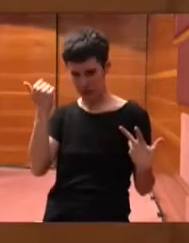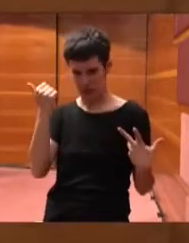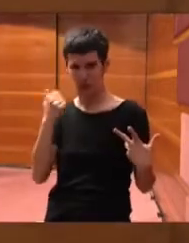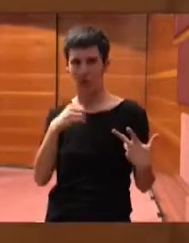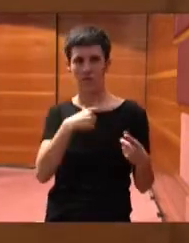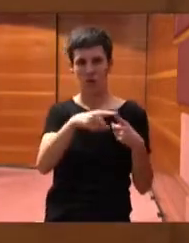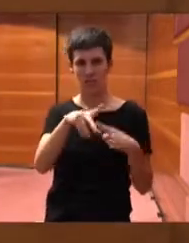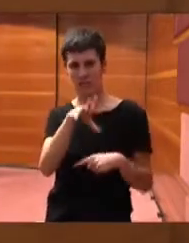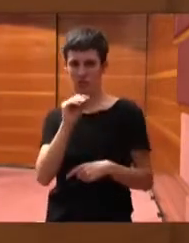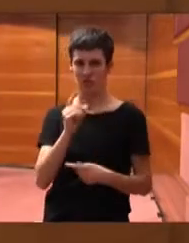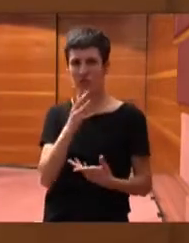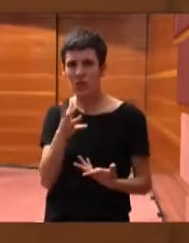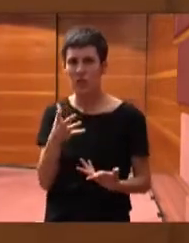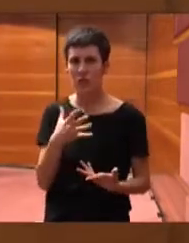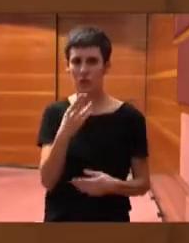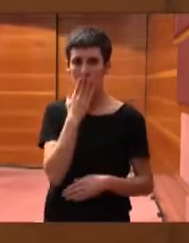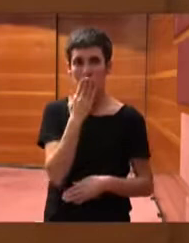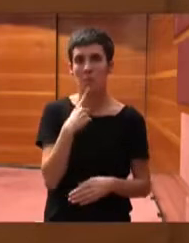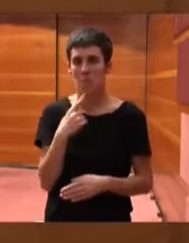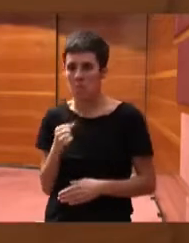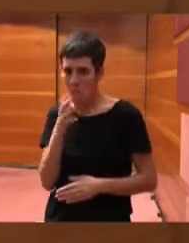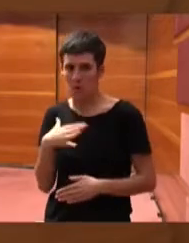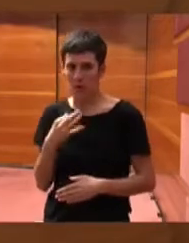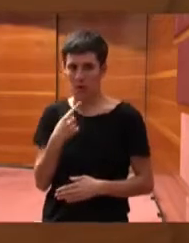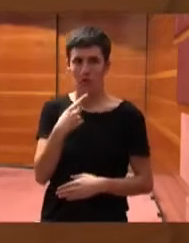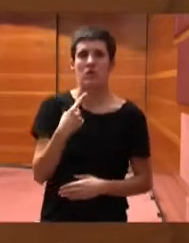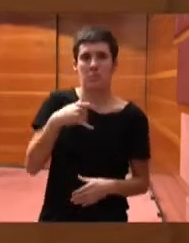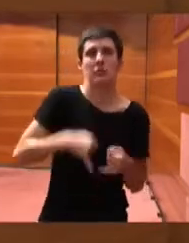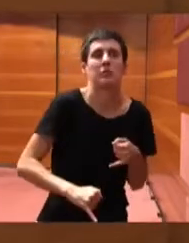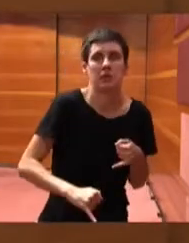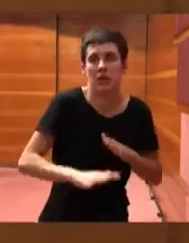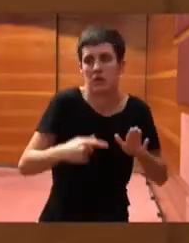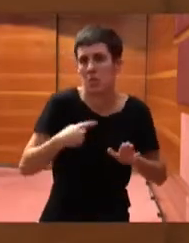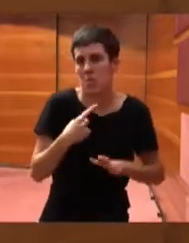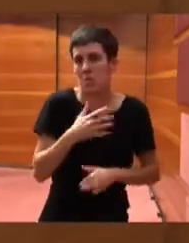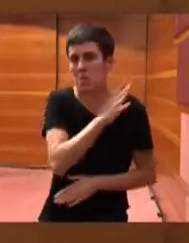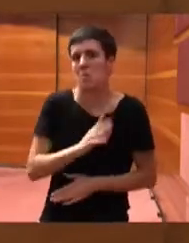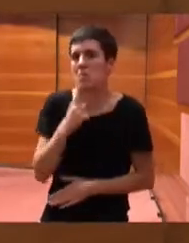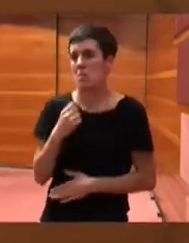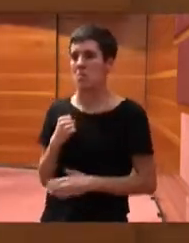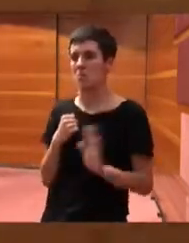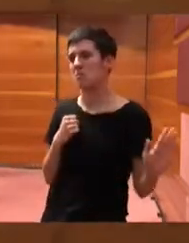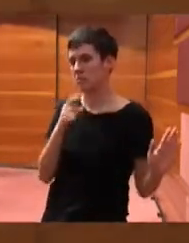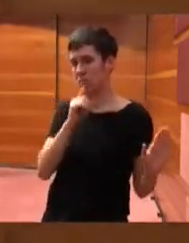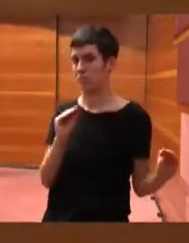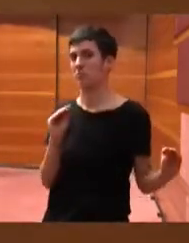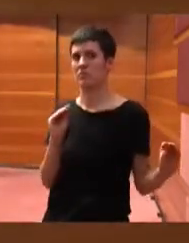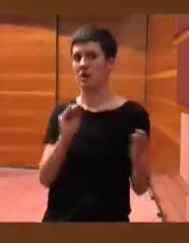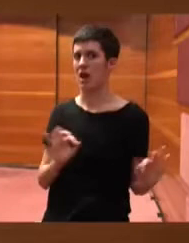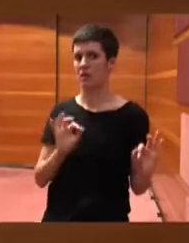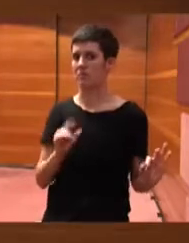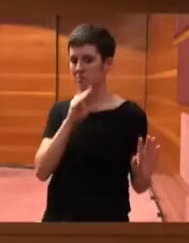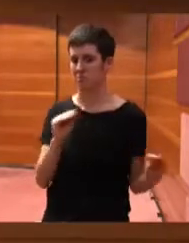digo ni mu, porque seguramente meteré la pata y me van a decir un montón de argumentos y ahí me voy a callar. Entonces, no, nunca digo nada, de nada, ahí me